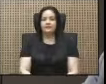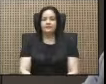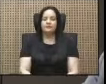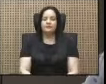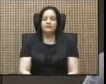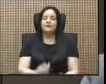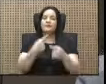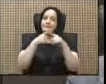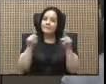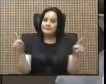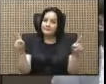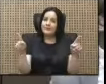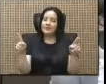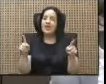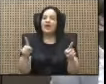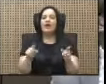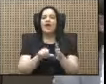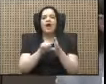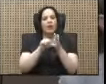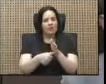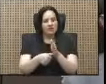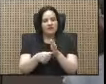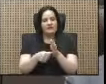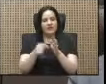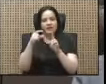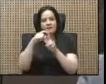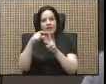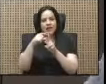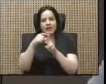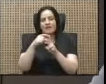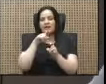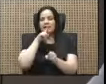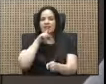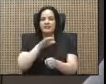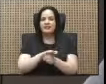Pero hago énfasis en la palabra garantía.